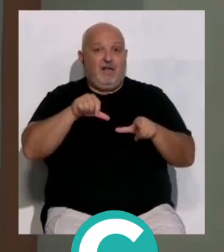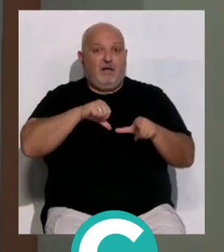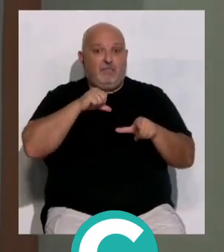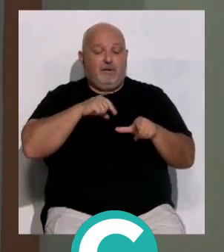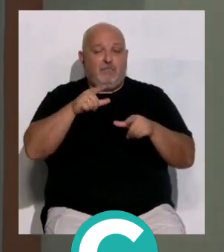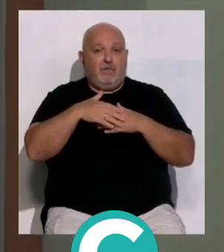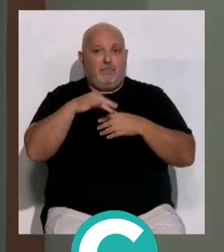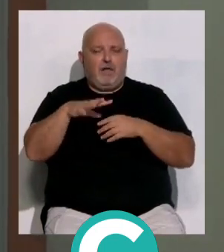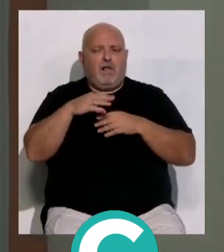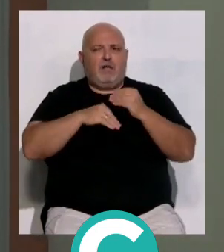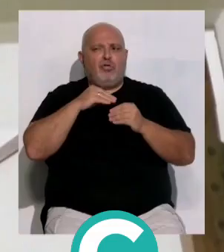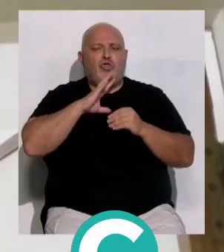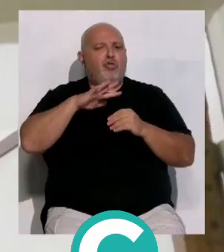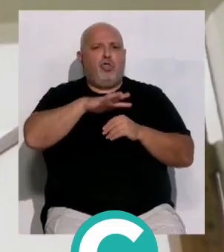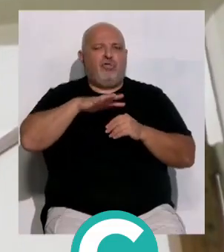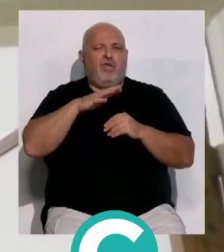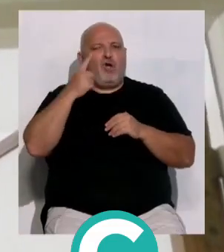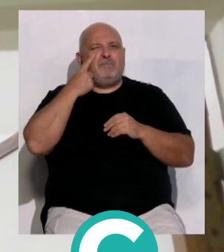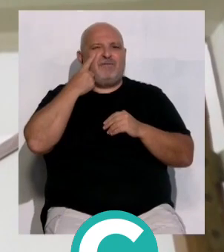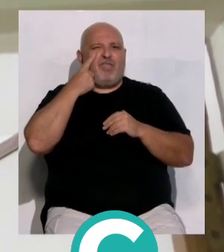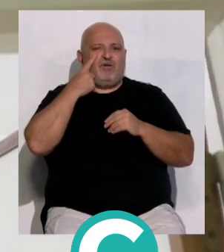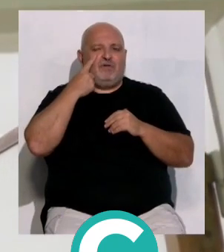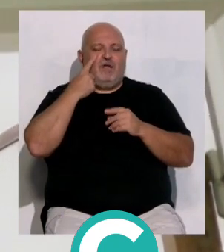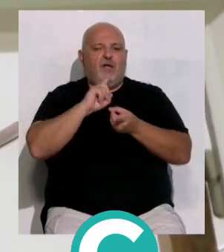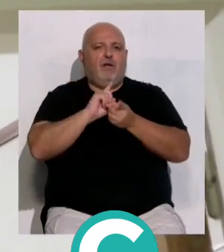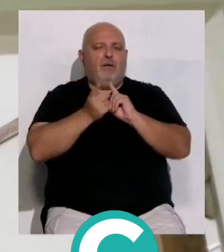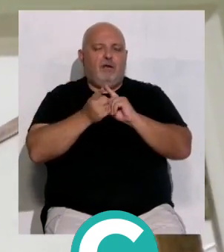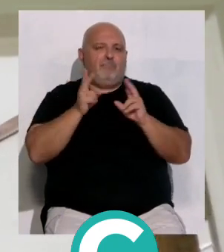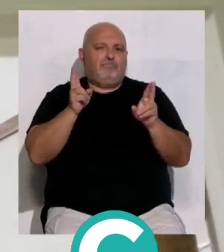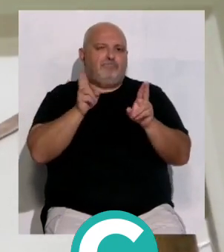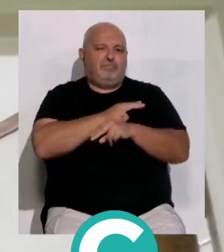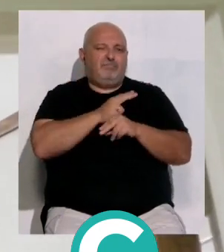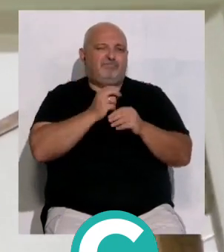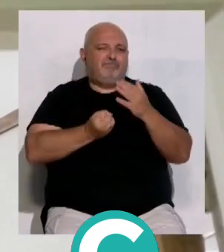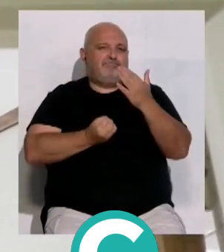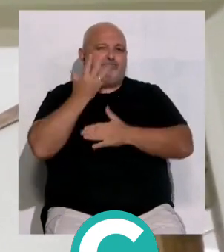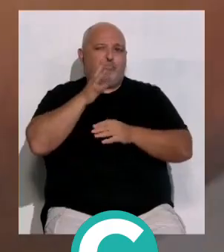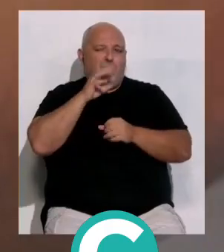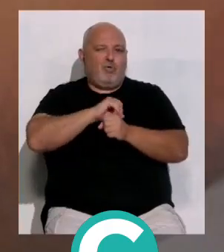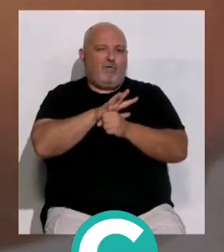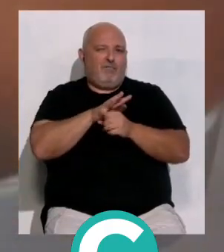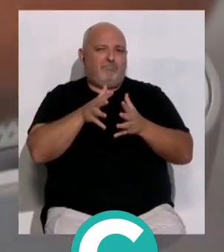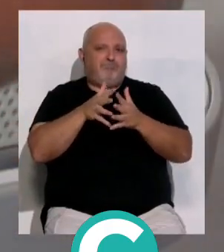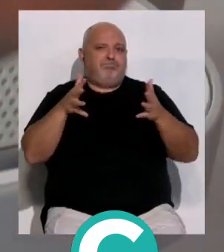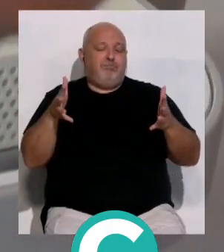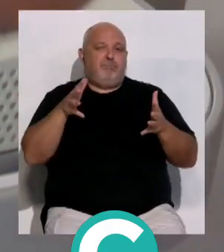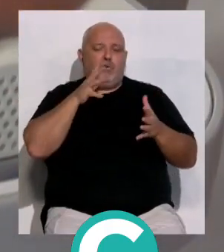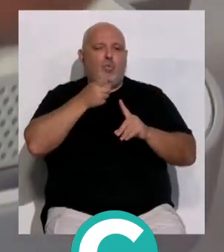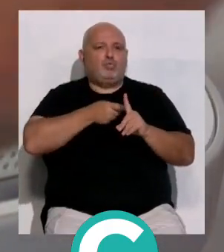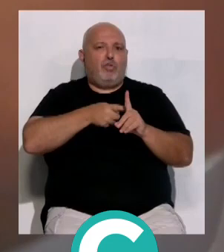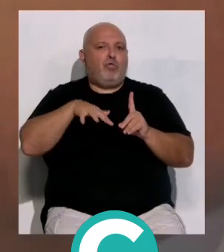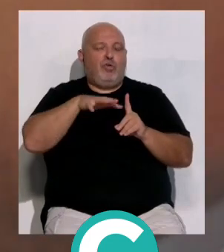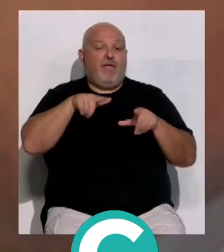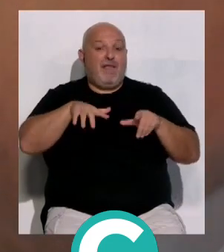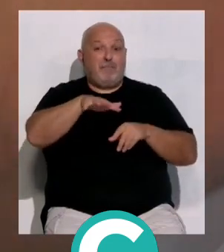Hospital Puerta del Mar se situaba junto a observación y tuvo que ser clausurada con la irrupción de la COVID-19, debiendo utilizarse